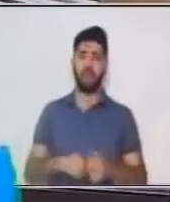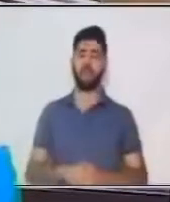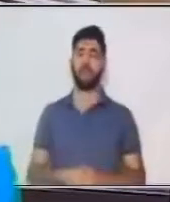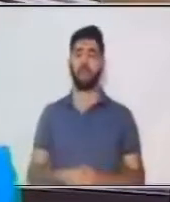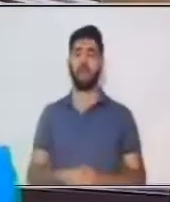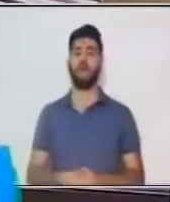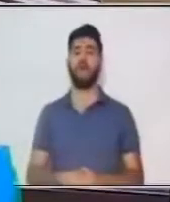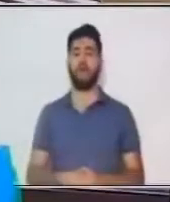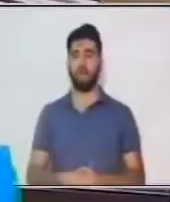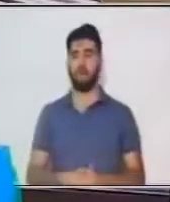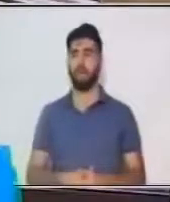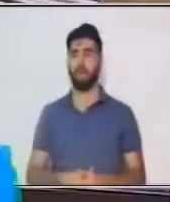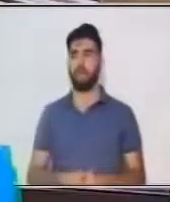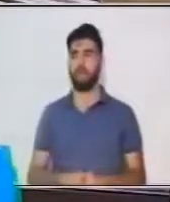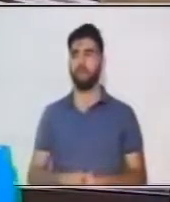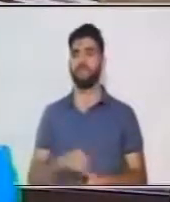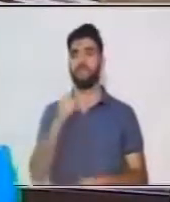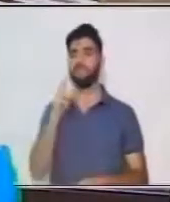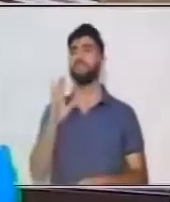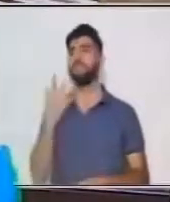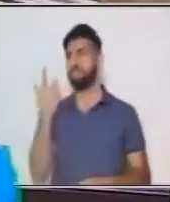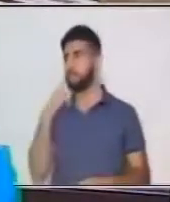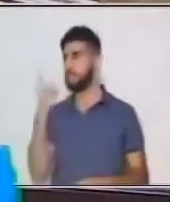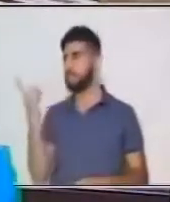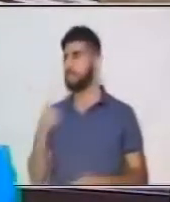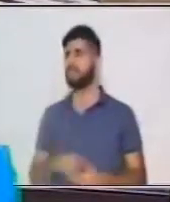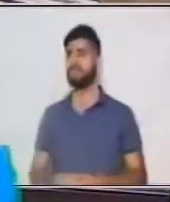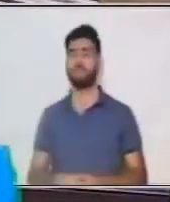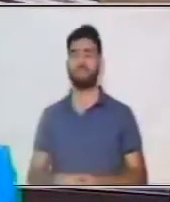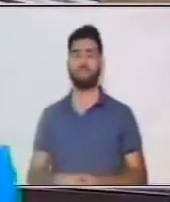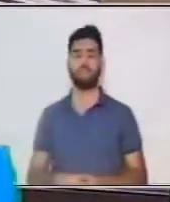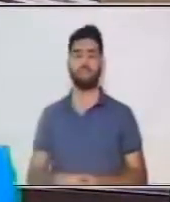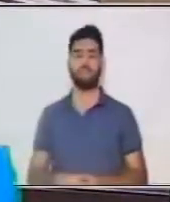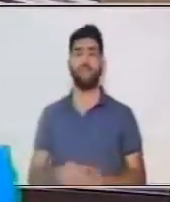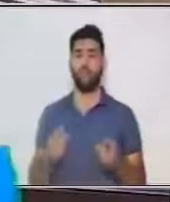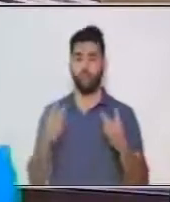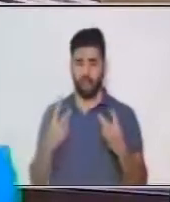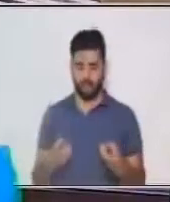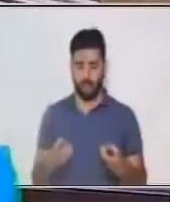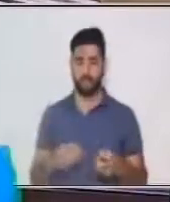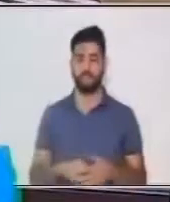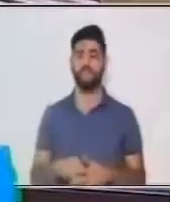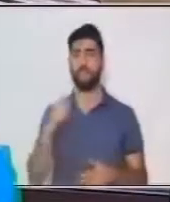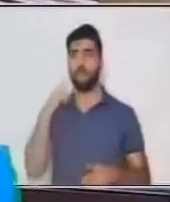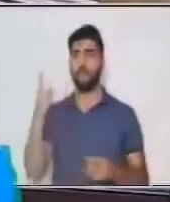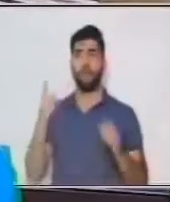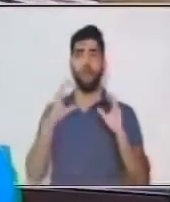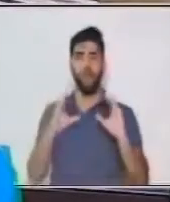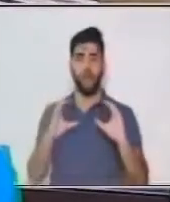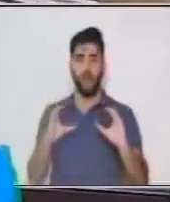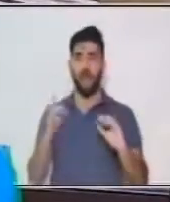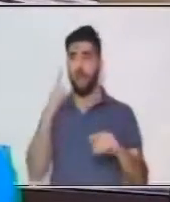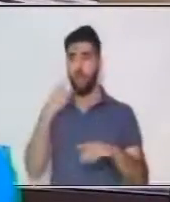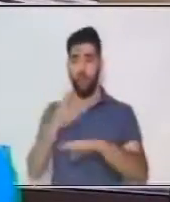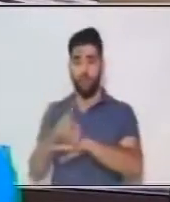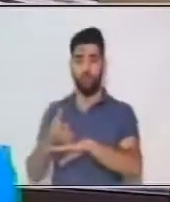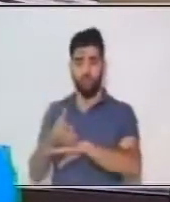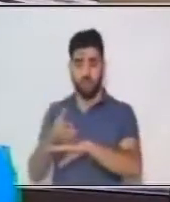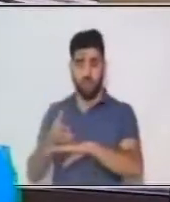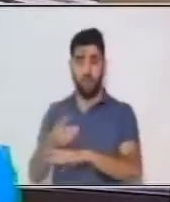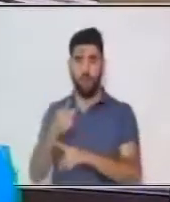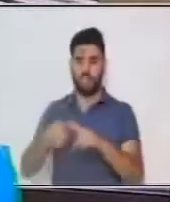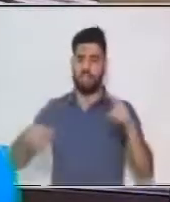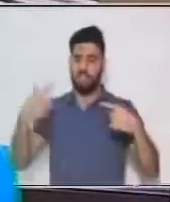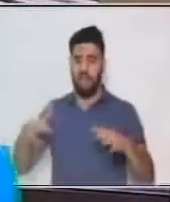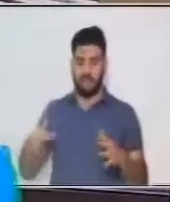¿Qué sentido estás utilizando? Escuchemos nuevamente. Cuidado con los cuchillos de la cocina, tienen mucho